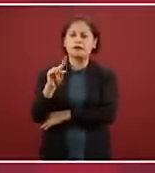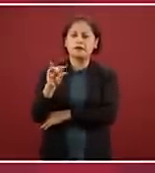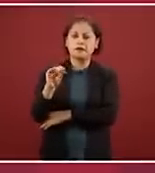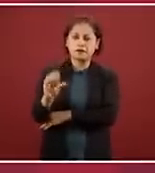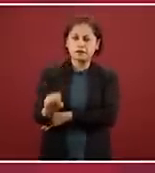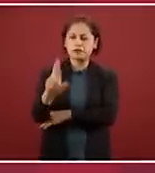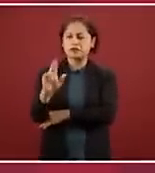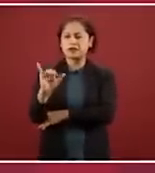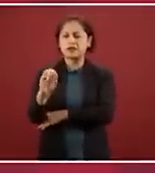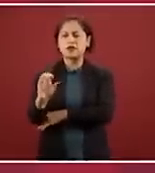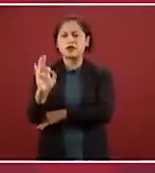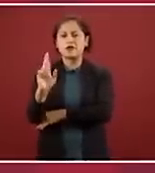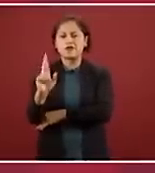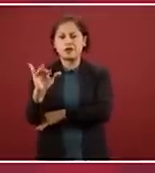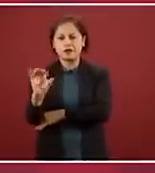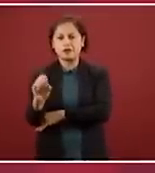banda